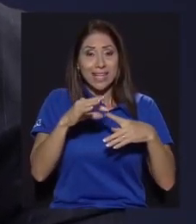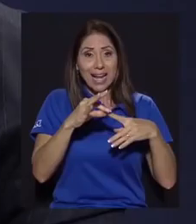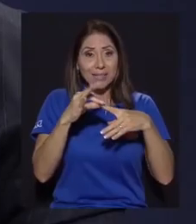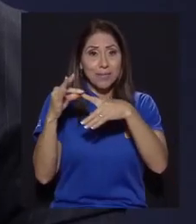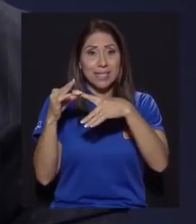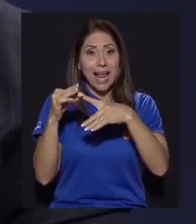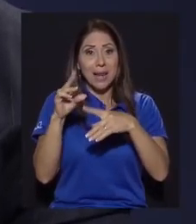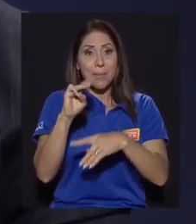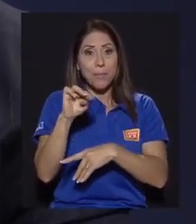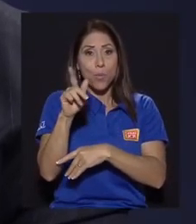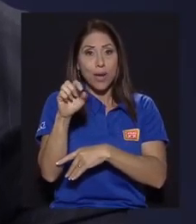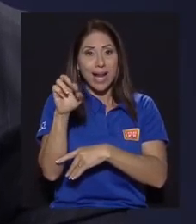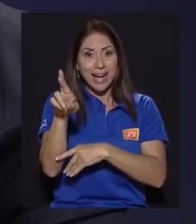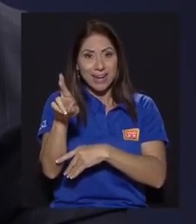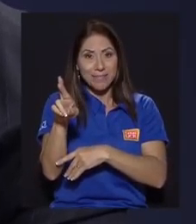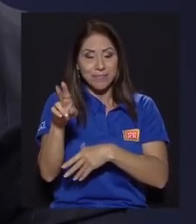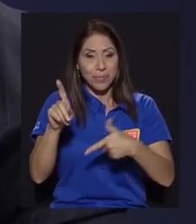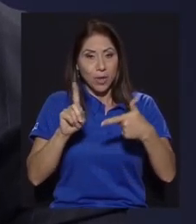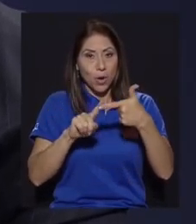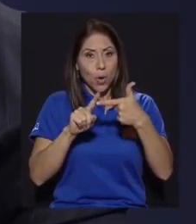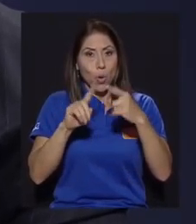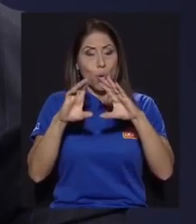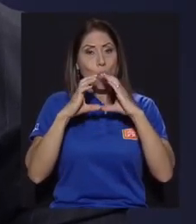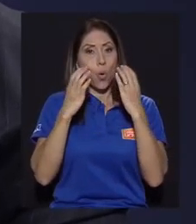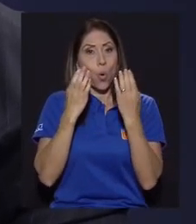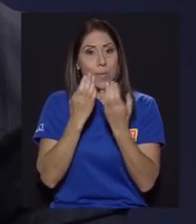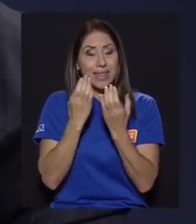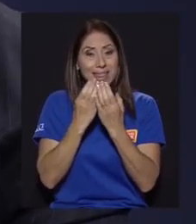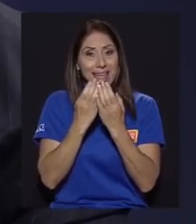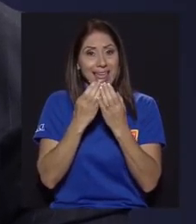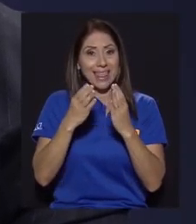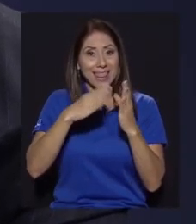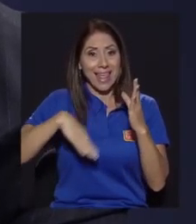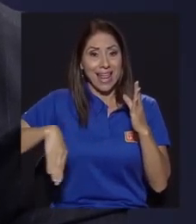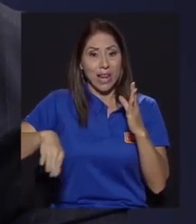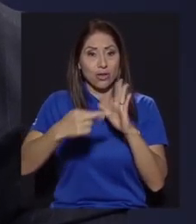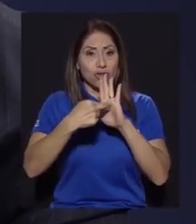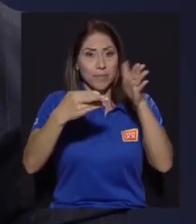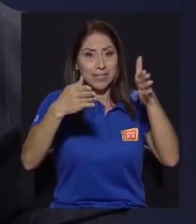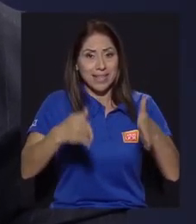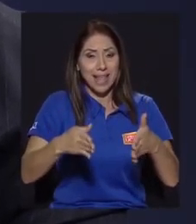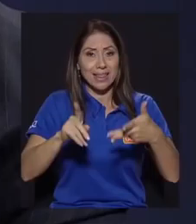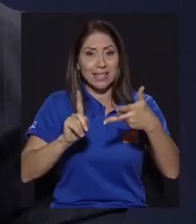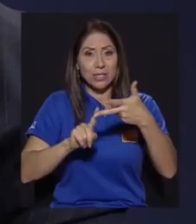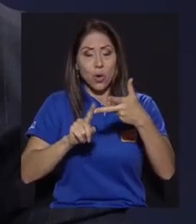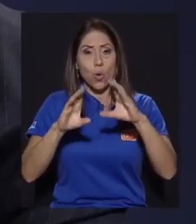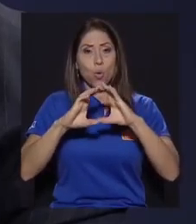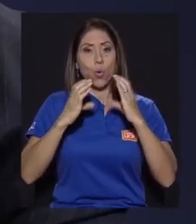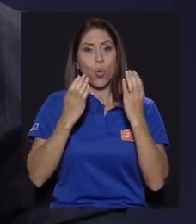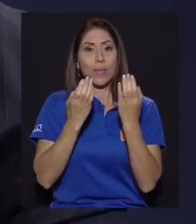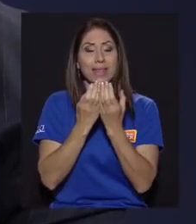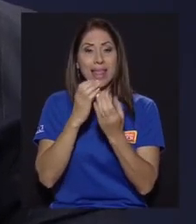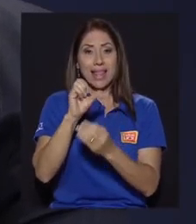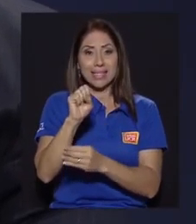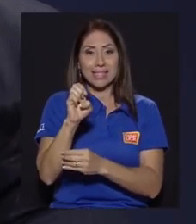miller un comité de la cámara de representantes y un comité del senado sobre la